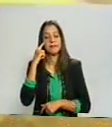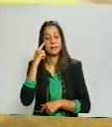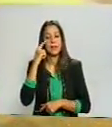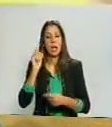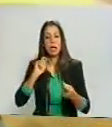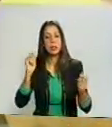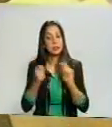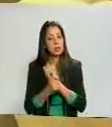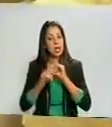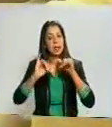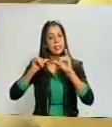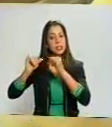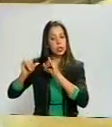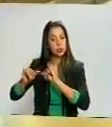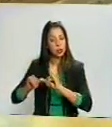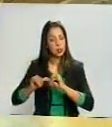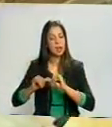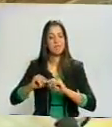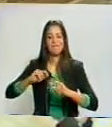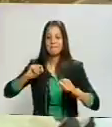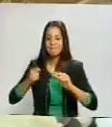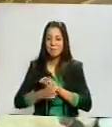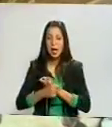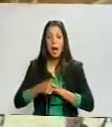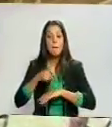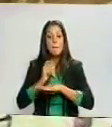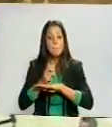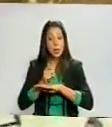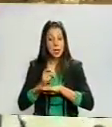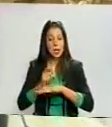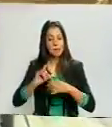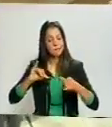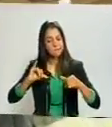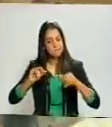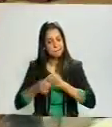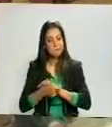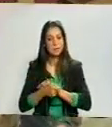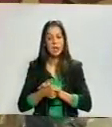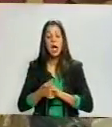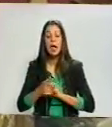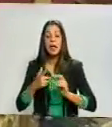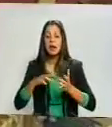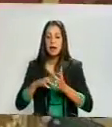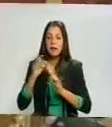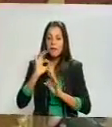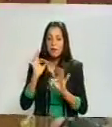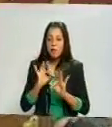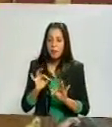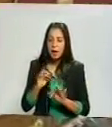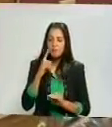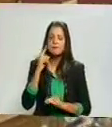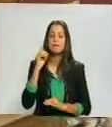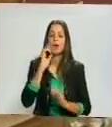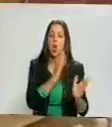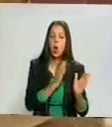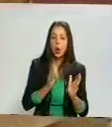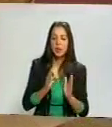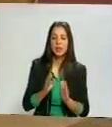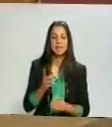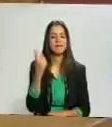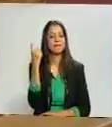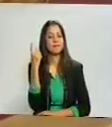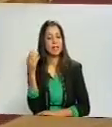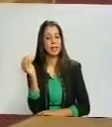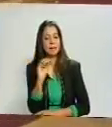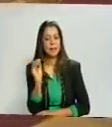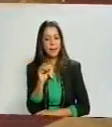reconversión industrial, reconversión minera, que de alguna manera creó cierto orden, pero no fue suficiente.